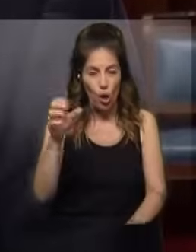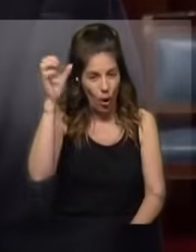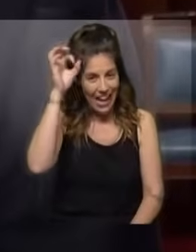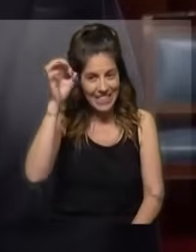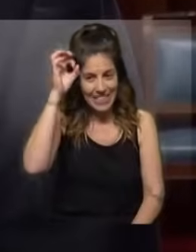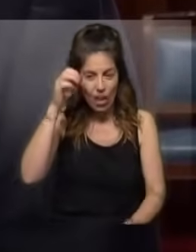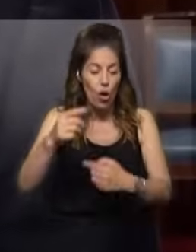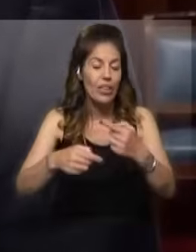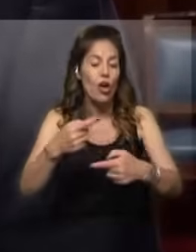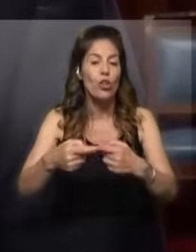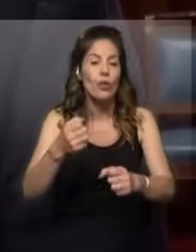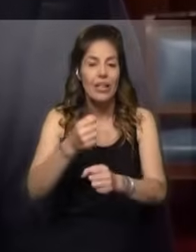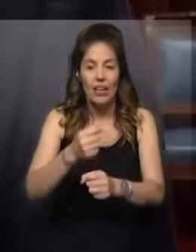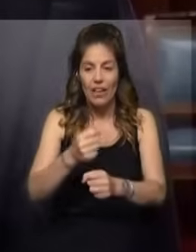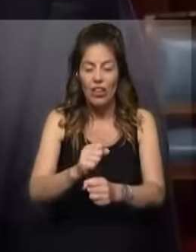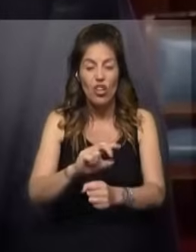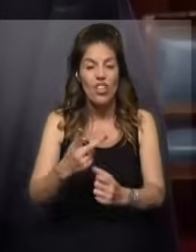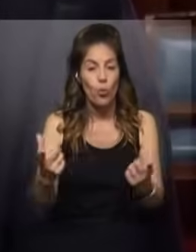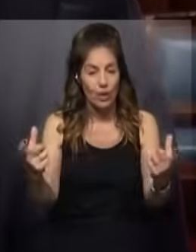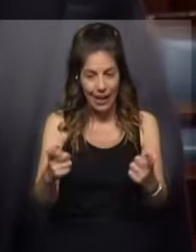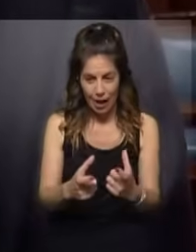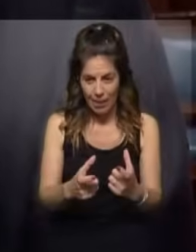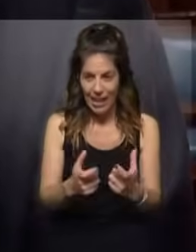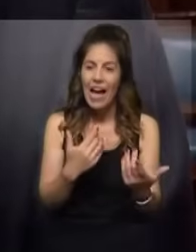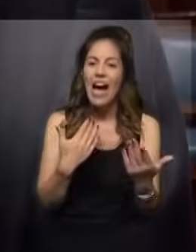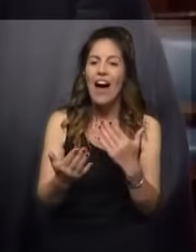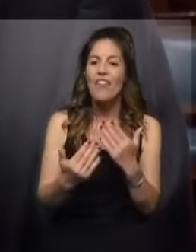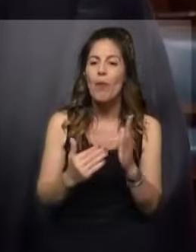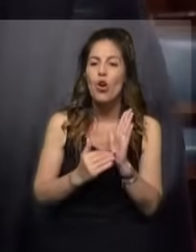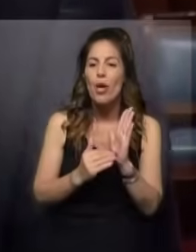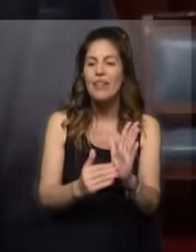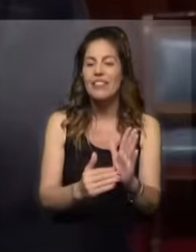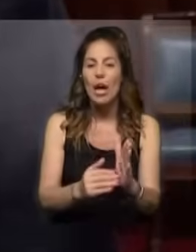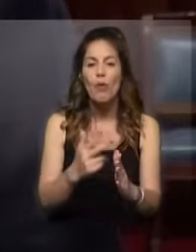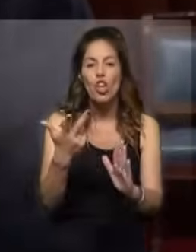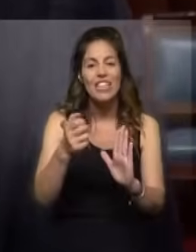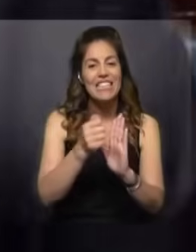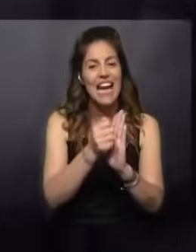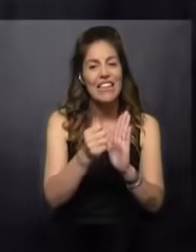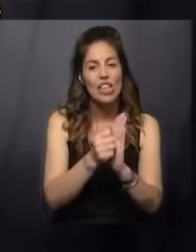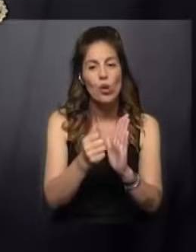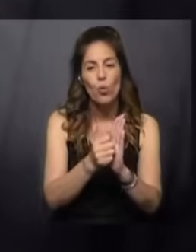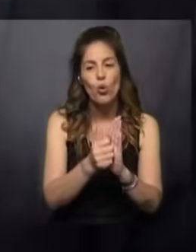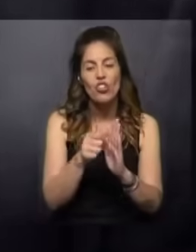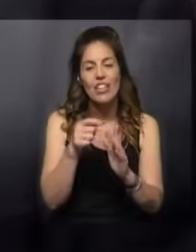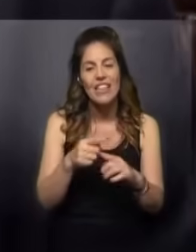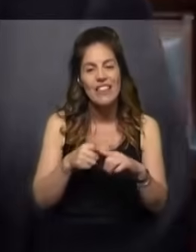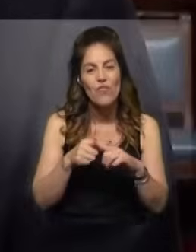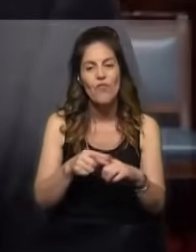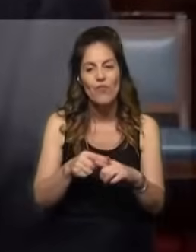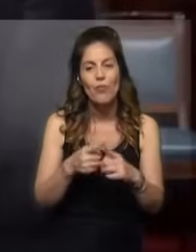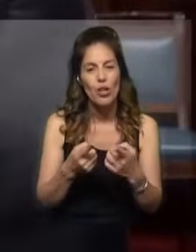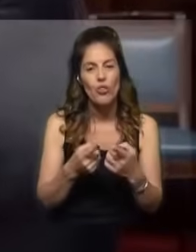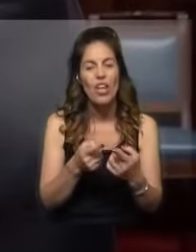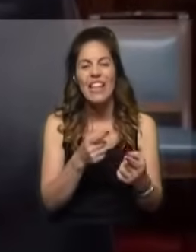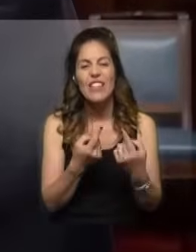seguirá trabajando como segunda cámara hablamos justamente y hoy presentábamos a los televidentes los tres artículos que tienen esas diferencias que